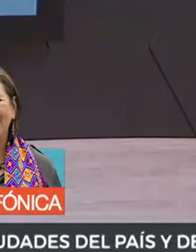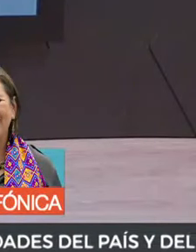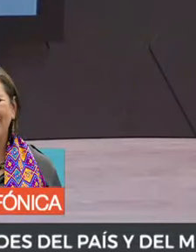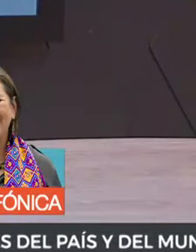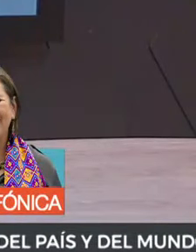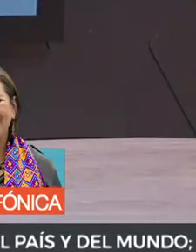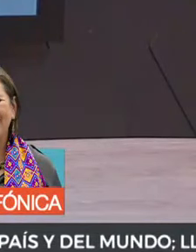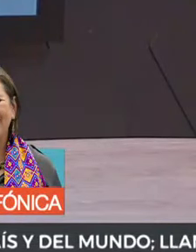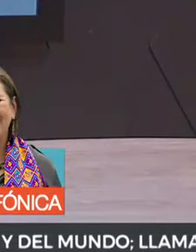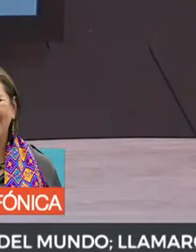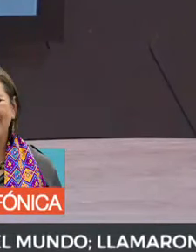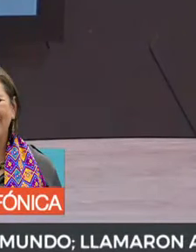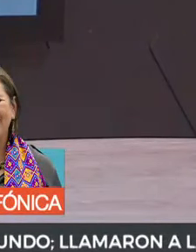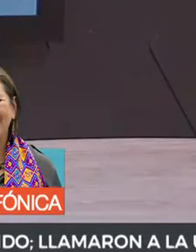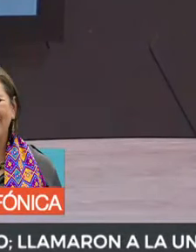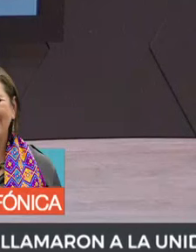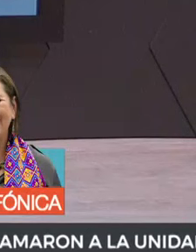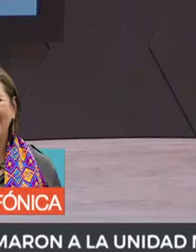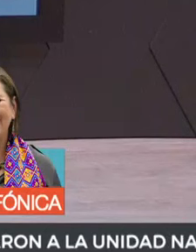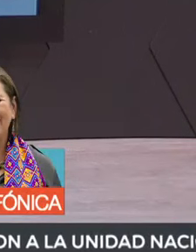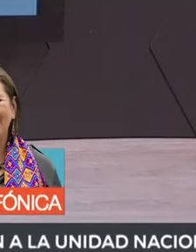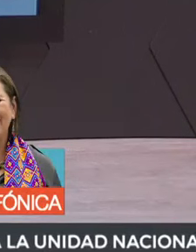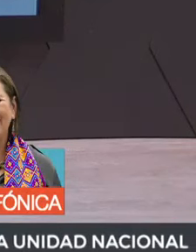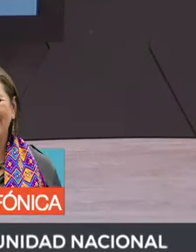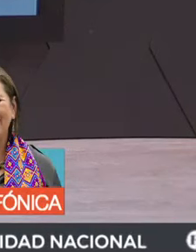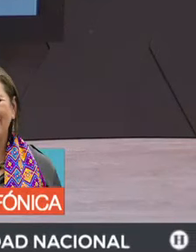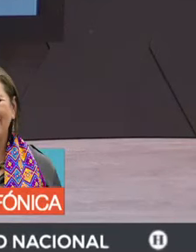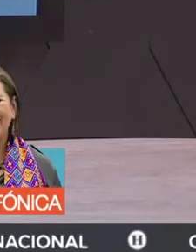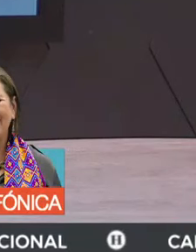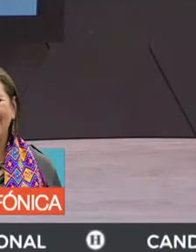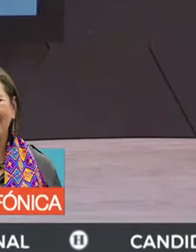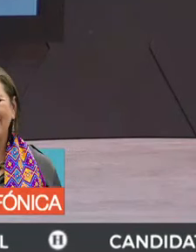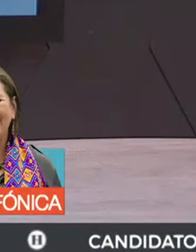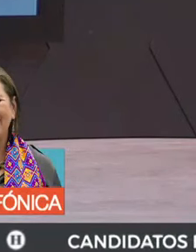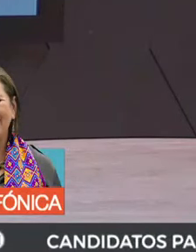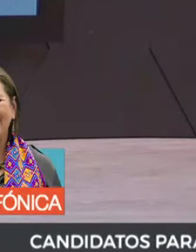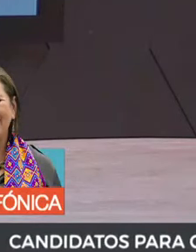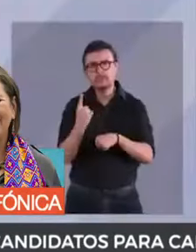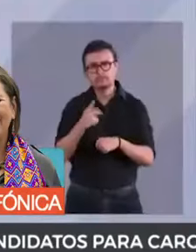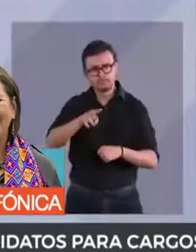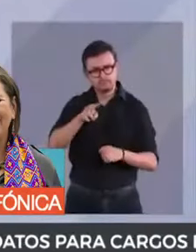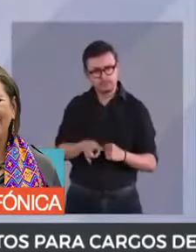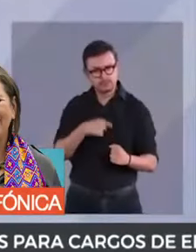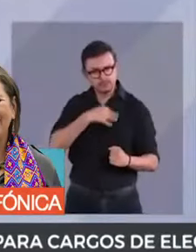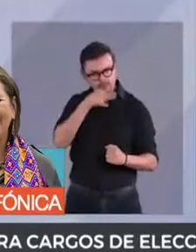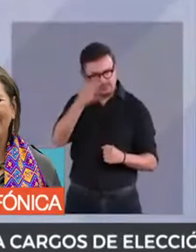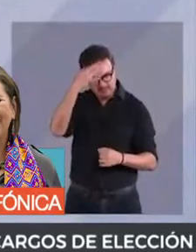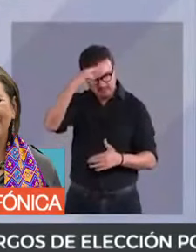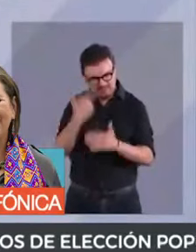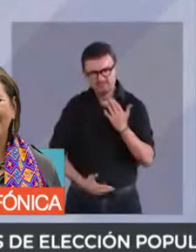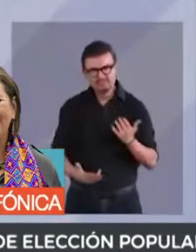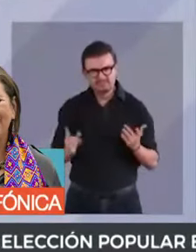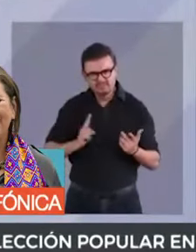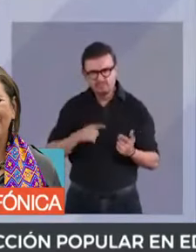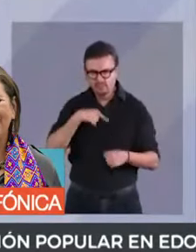lograr en este último round? Mira, yo sabía que Máynez y ella venían los dos contra mí, ¿no? Pues como ya soy la puntera, pues ya me